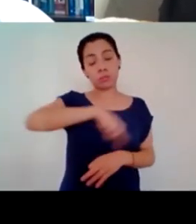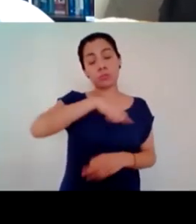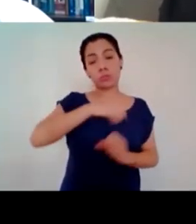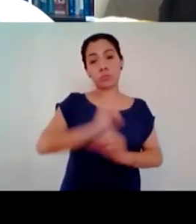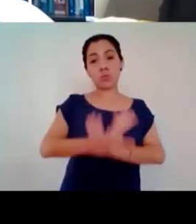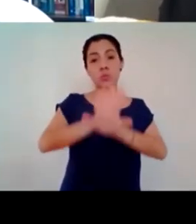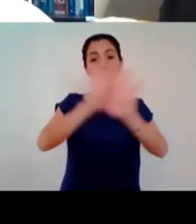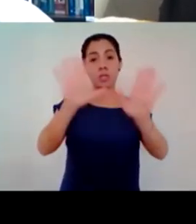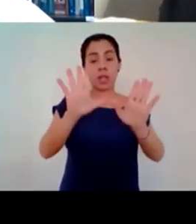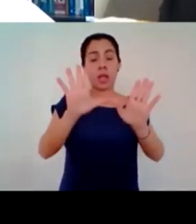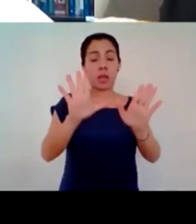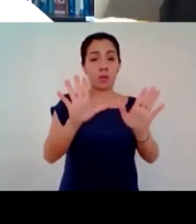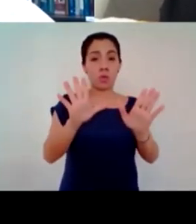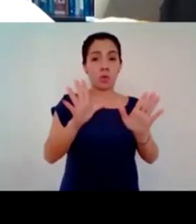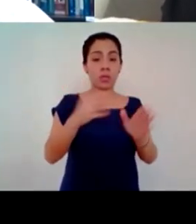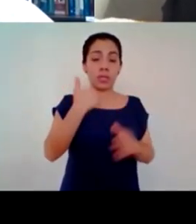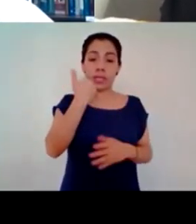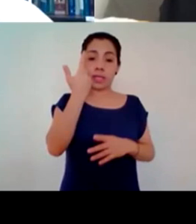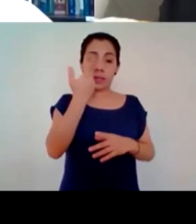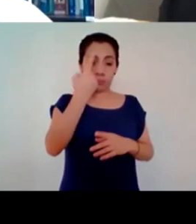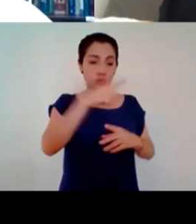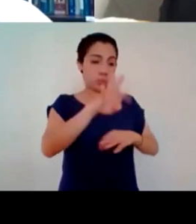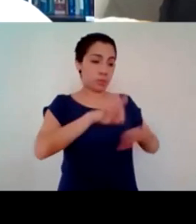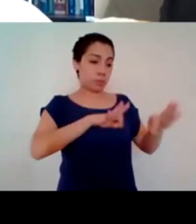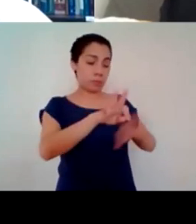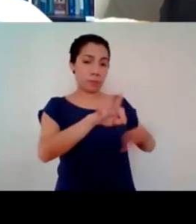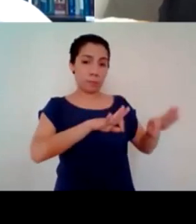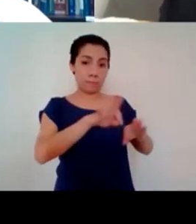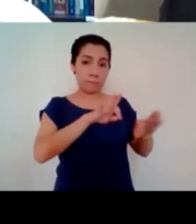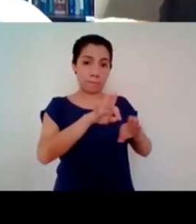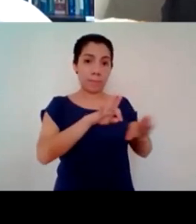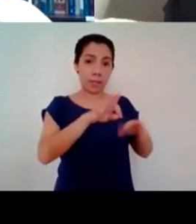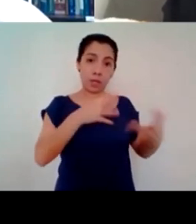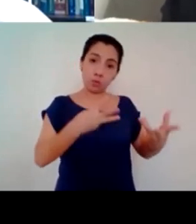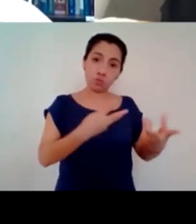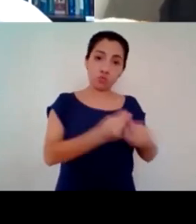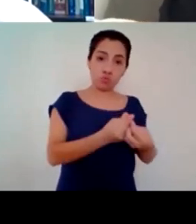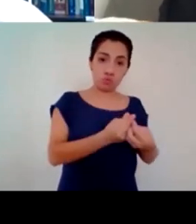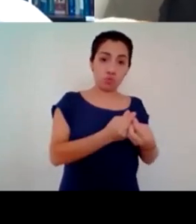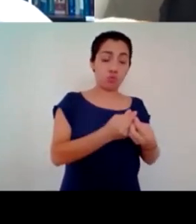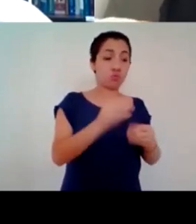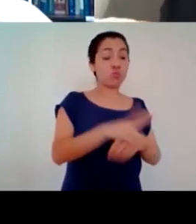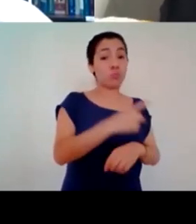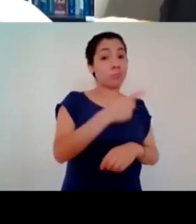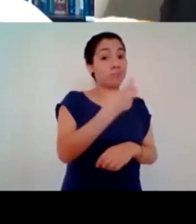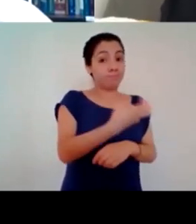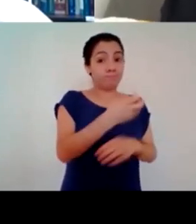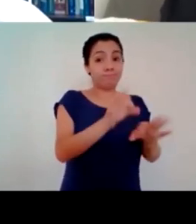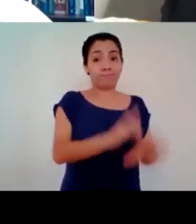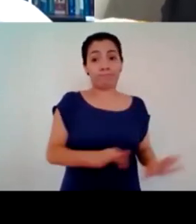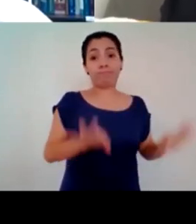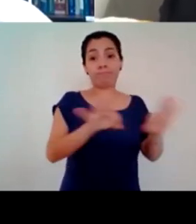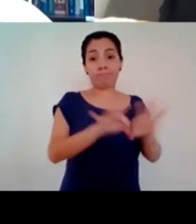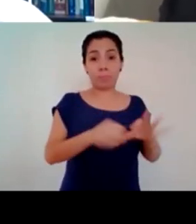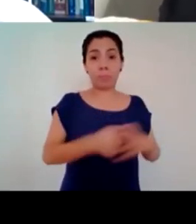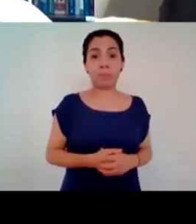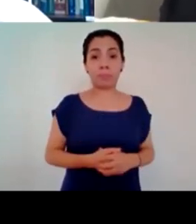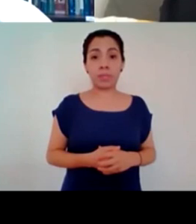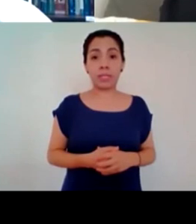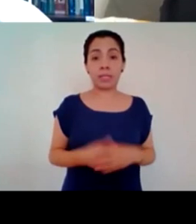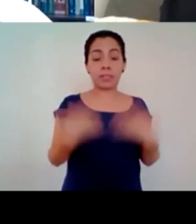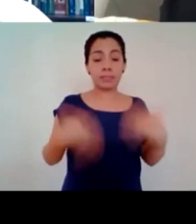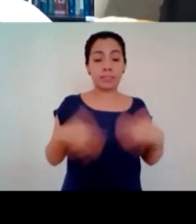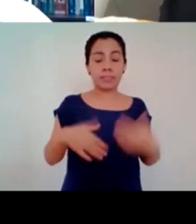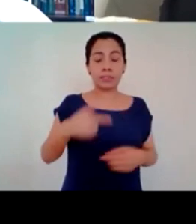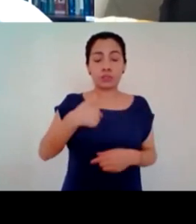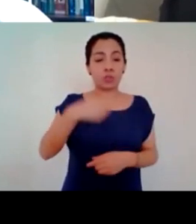ellas en todos los niveles porque, como ya lo comenté, son fundamentales. Vaya que hay mucho que responder. A mí me incita muchos